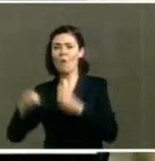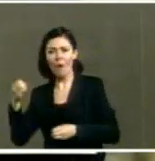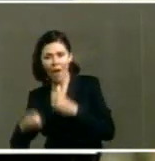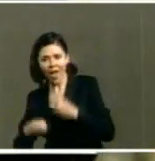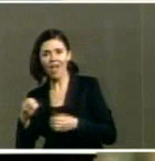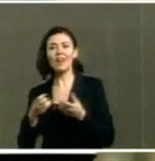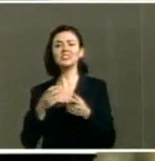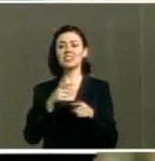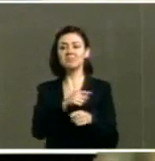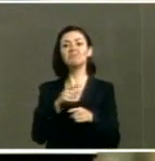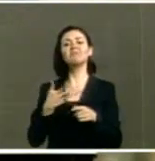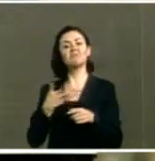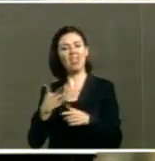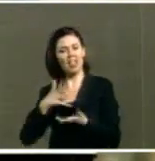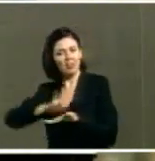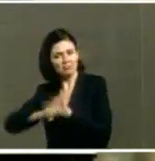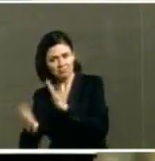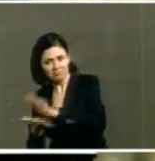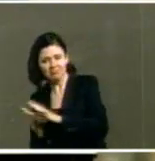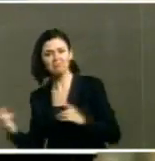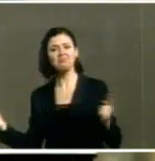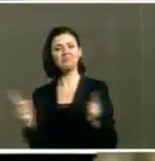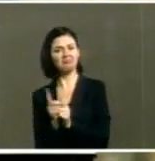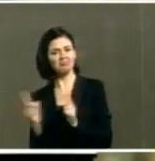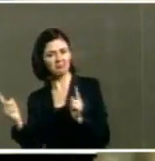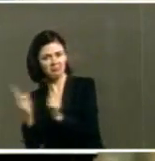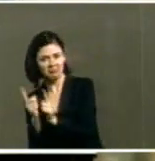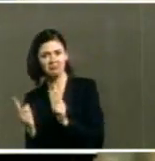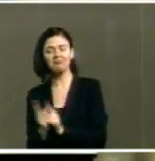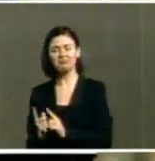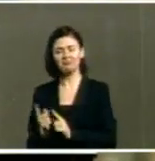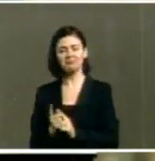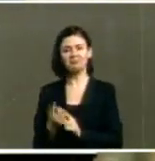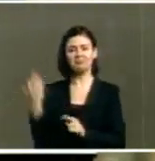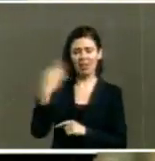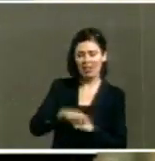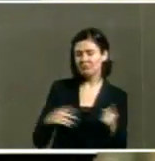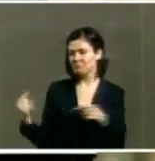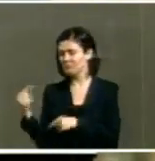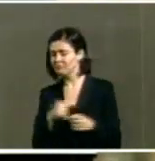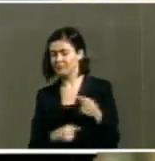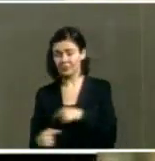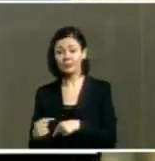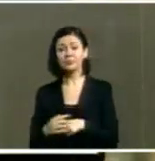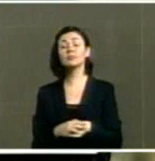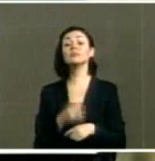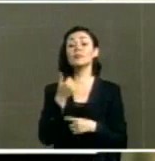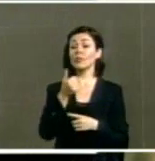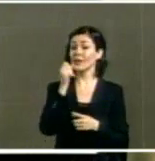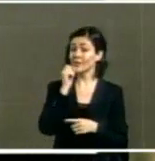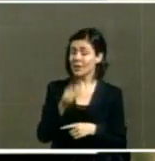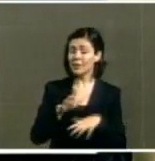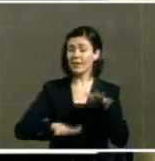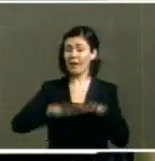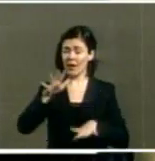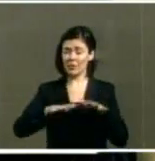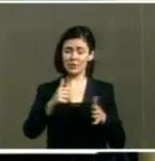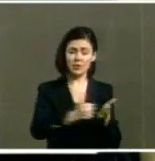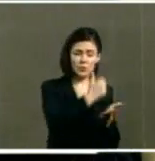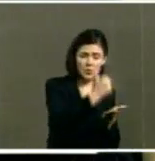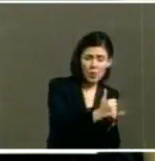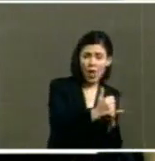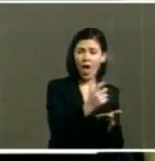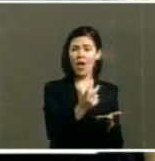algunos lugares específicos. Y una vez hechos del control de las autoridades de un pueblo o de una ciudad, a